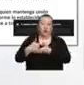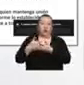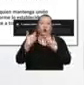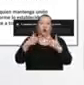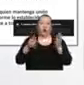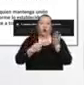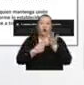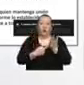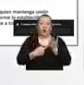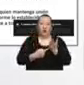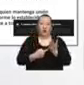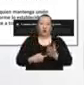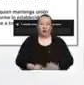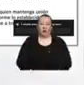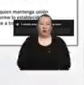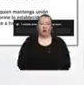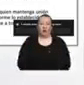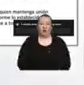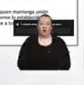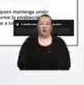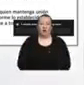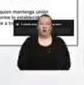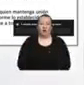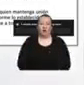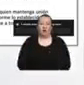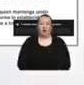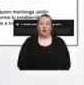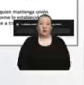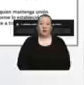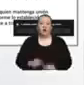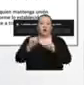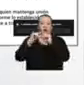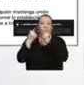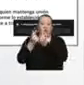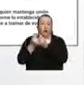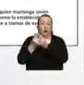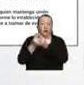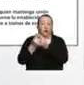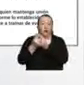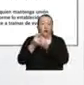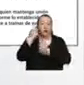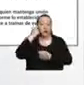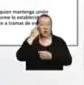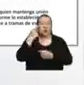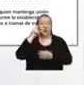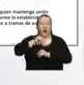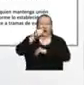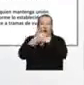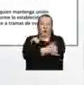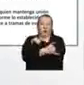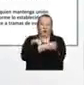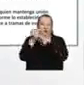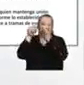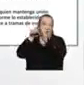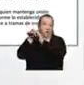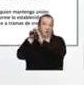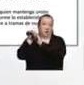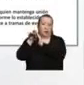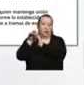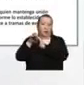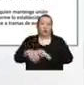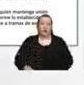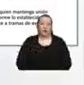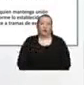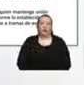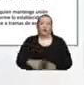tales bienes y municiones o regímenes considerados como paraísos fiscales no me cuenta que hay lenguaje para